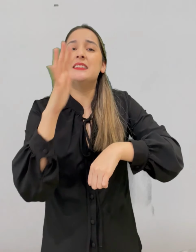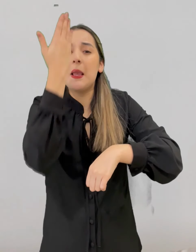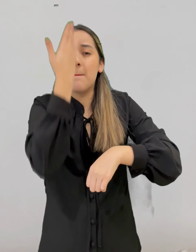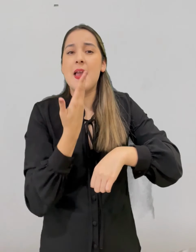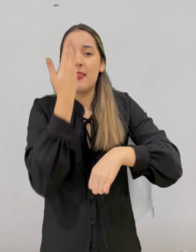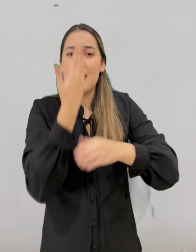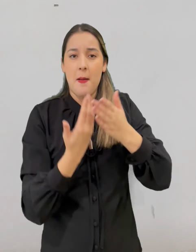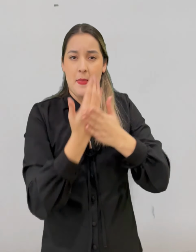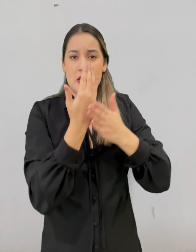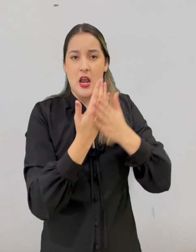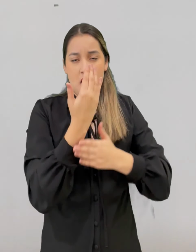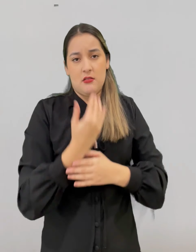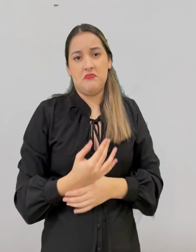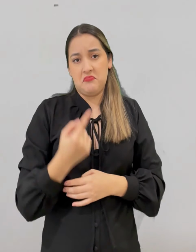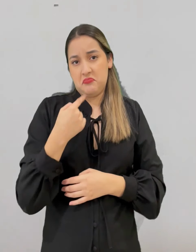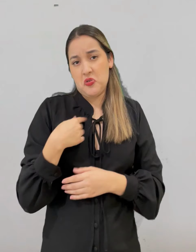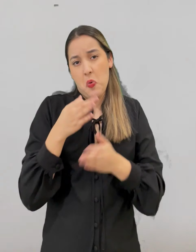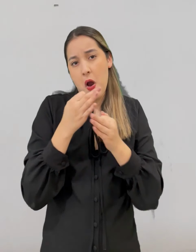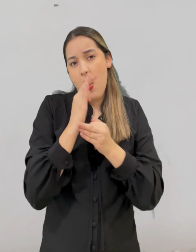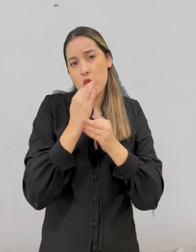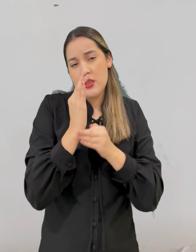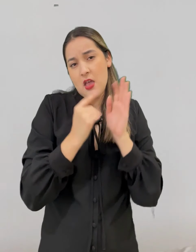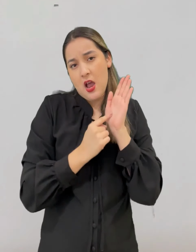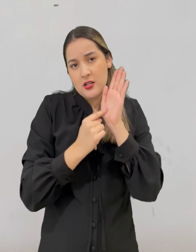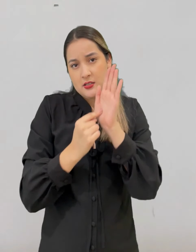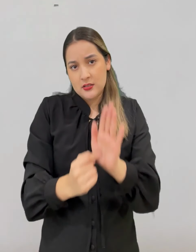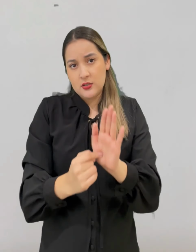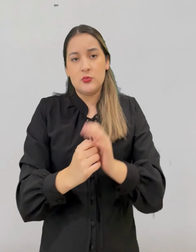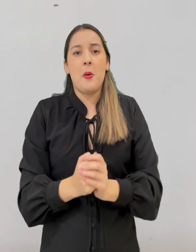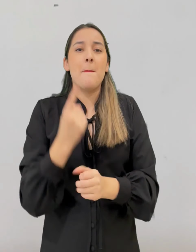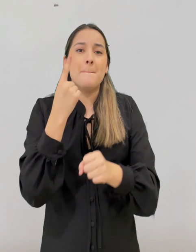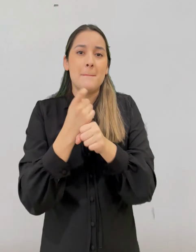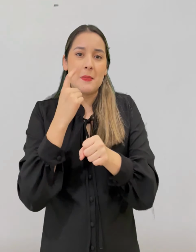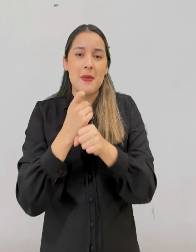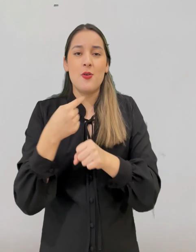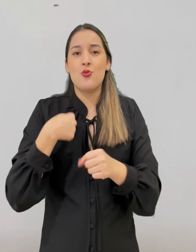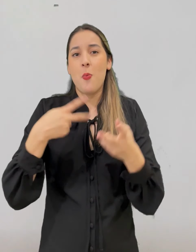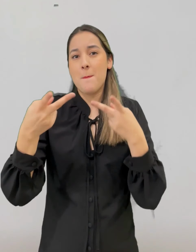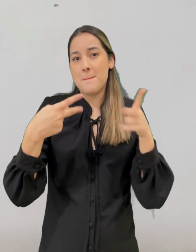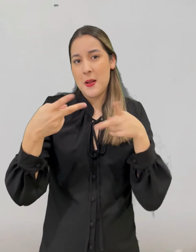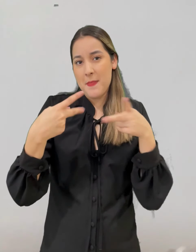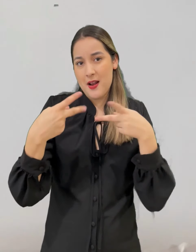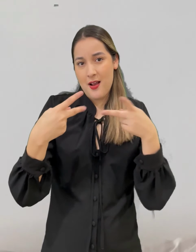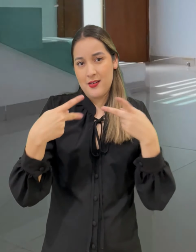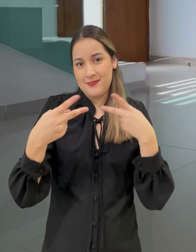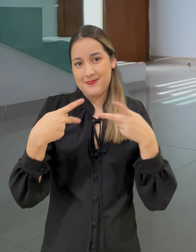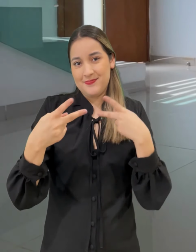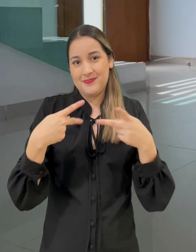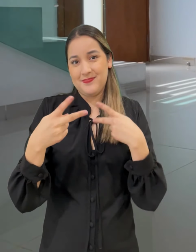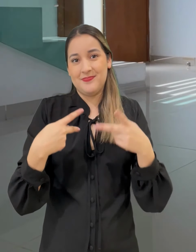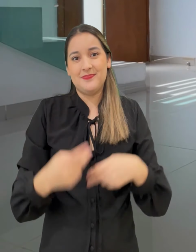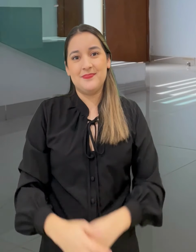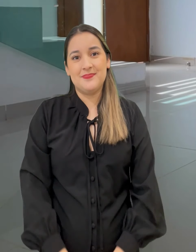la sala les muestro y por lo pronto me voy a poner a preparar los materiales de la sesión con mi vecino